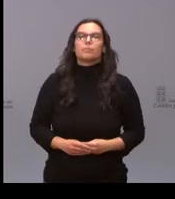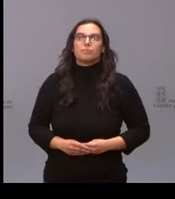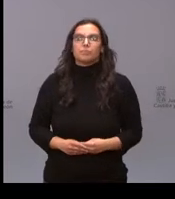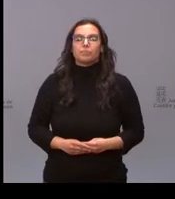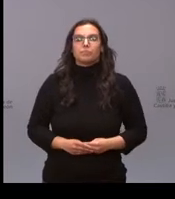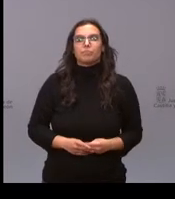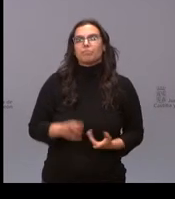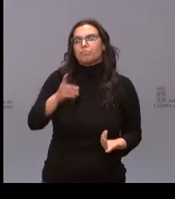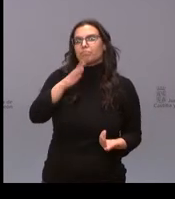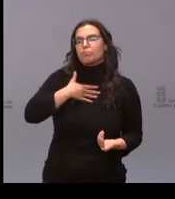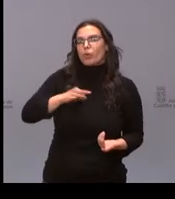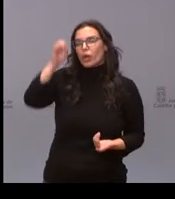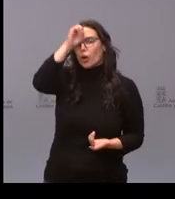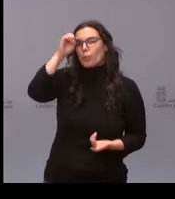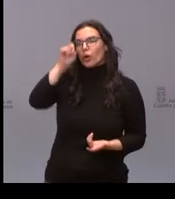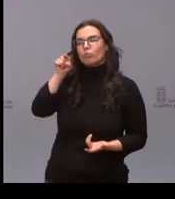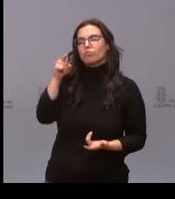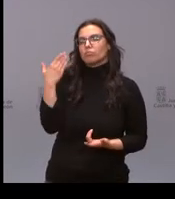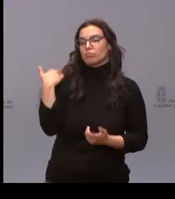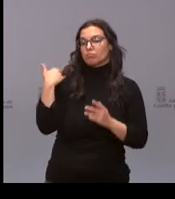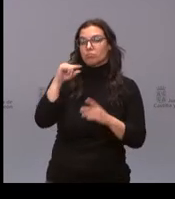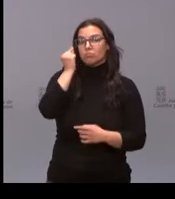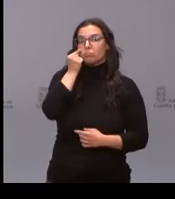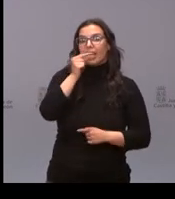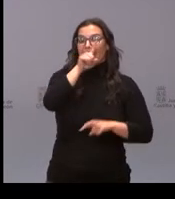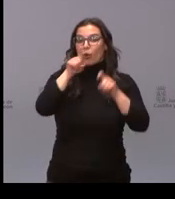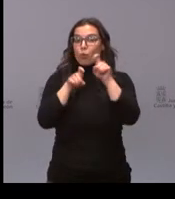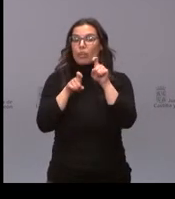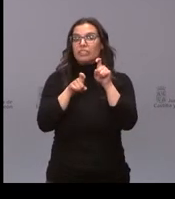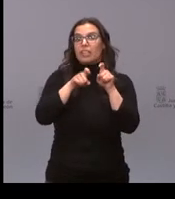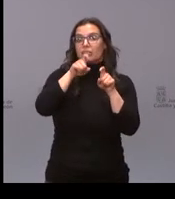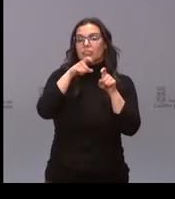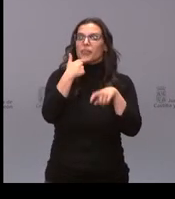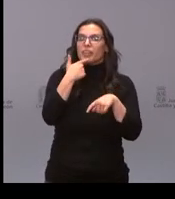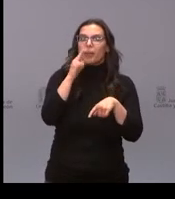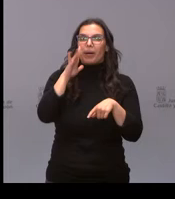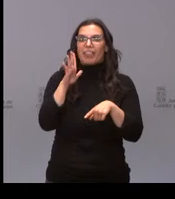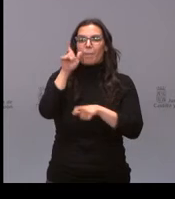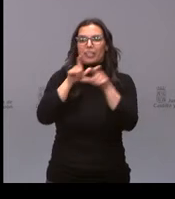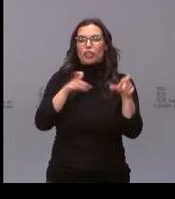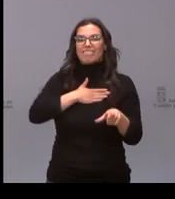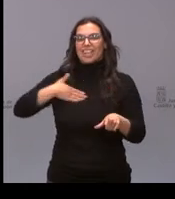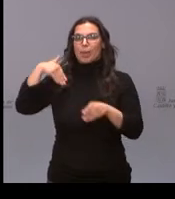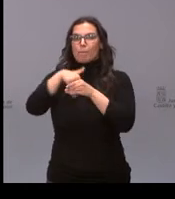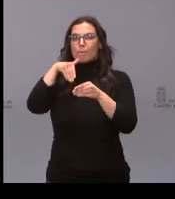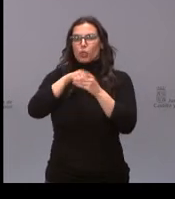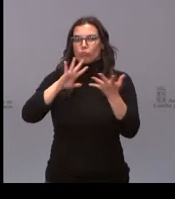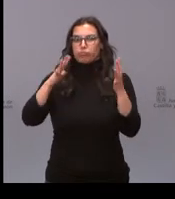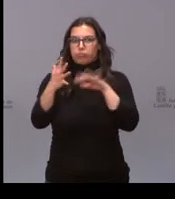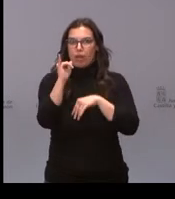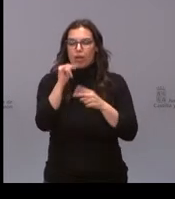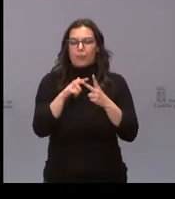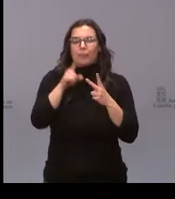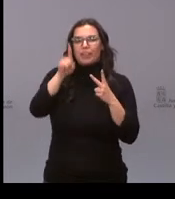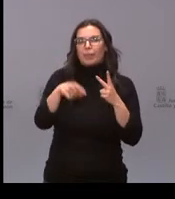Una valoración sobre las últimas encuestas que hablan de un cambio en la tendencia del voto. Y, por otro lado, ¿me puede hacer una